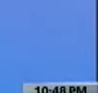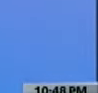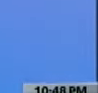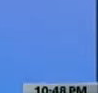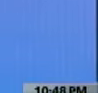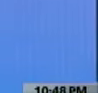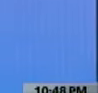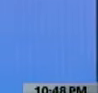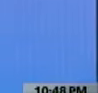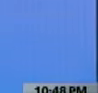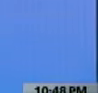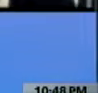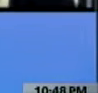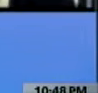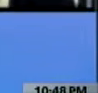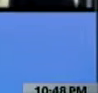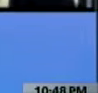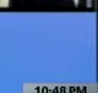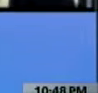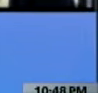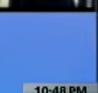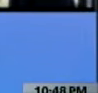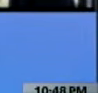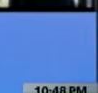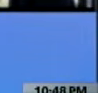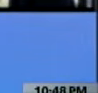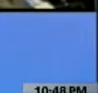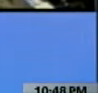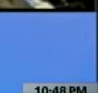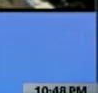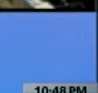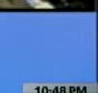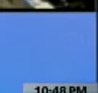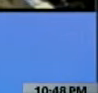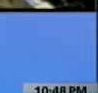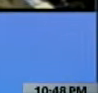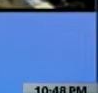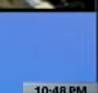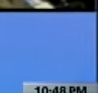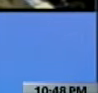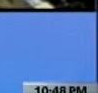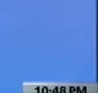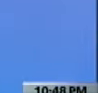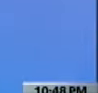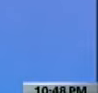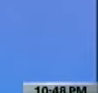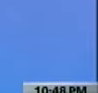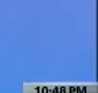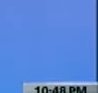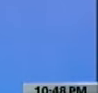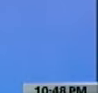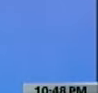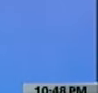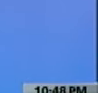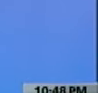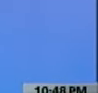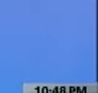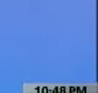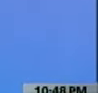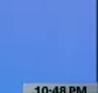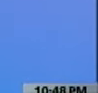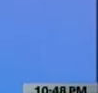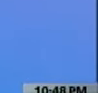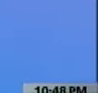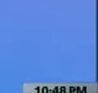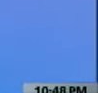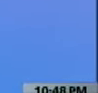políticos venezolanos Leopoldo López y Antonio Ledezma, a los que hoy quiero recordar con afecto y